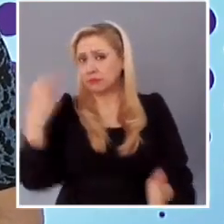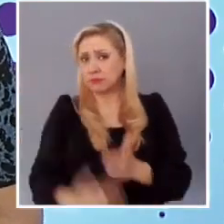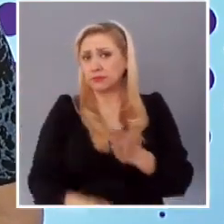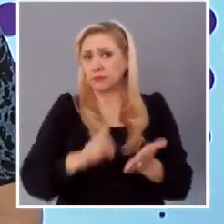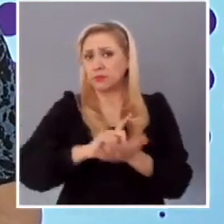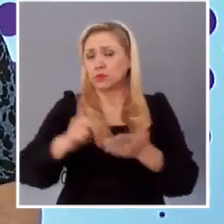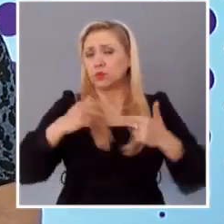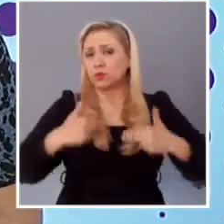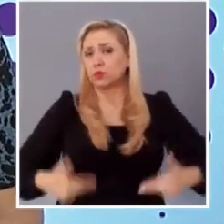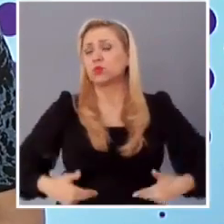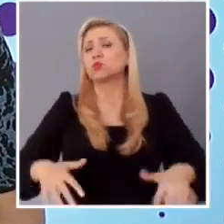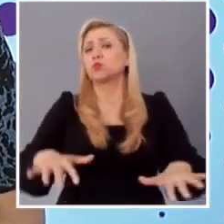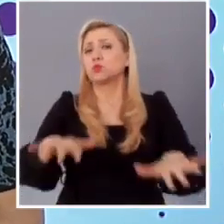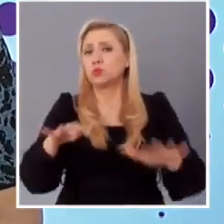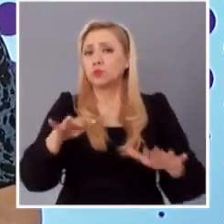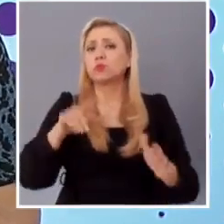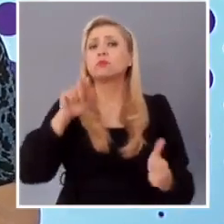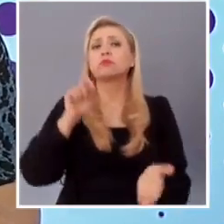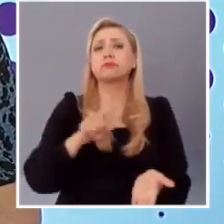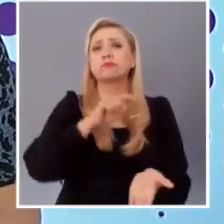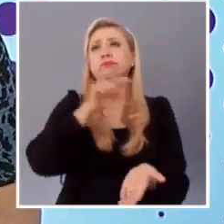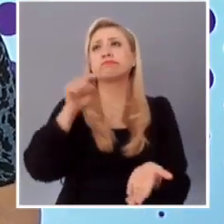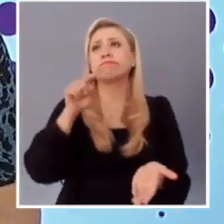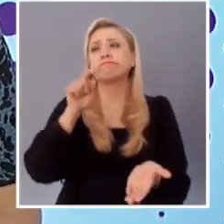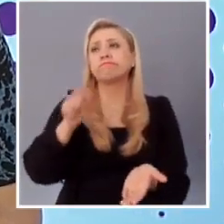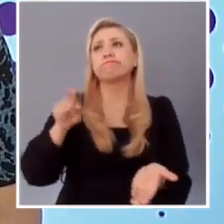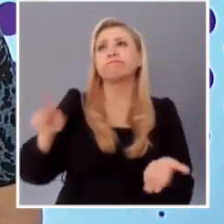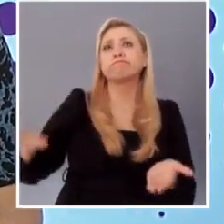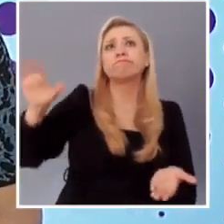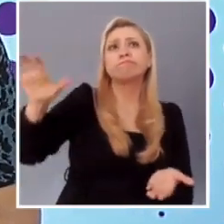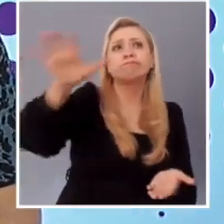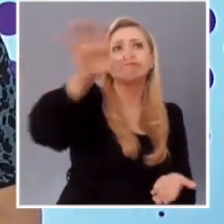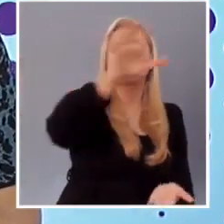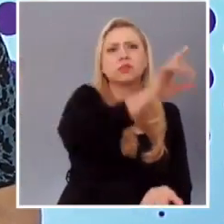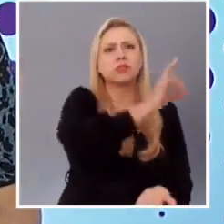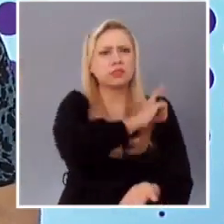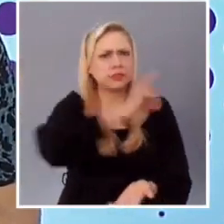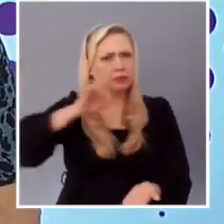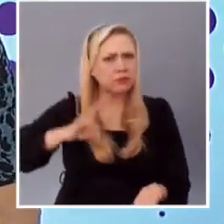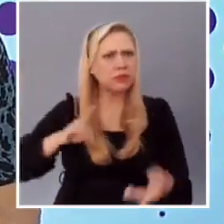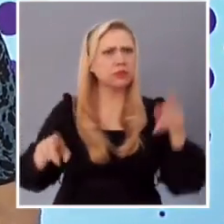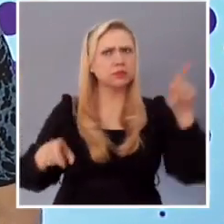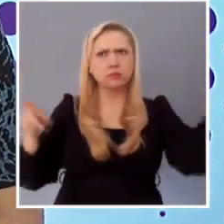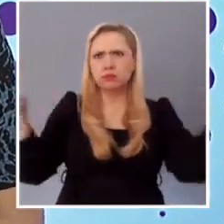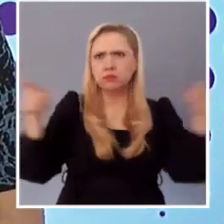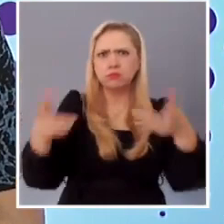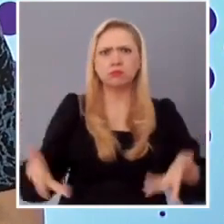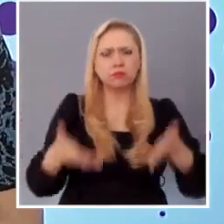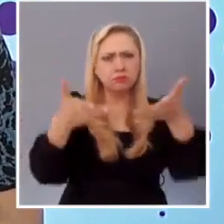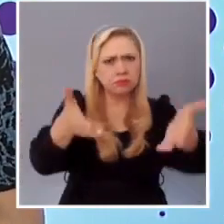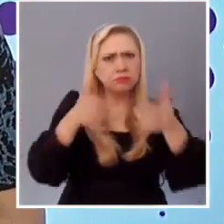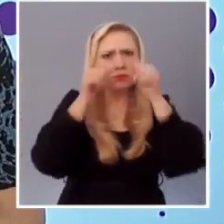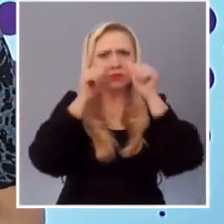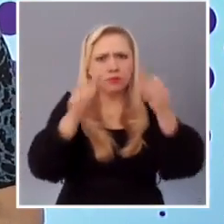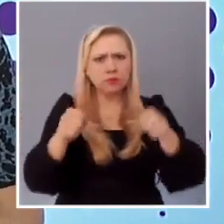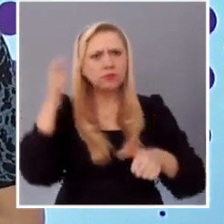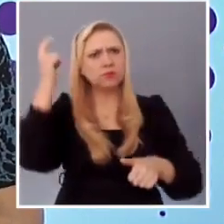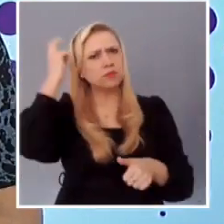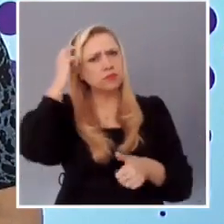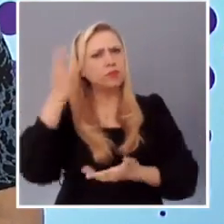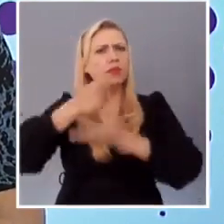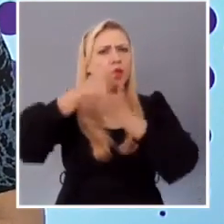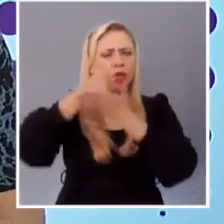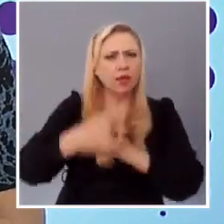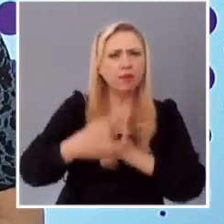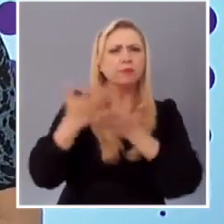entornos que teóricamente deberían proveer servicios de salud mental. Y bueno, esto ha llevado pues a